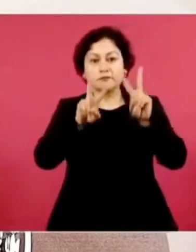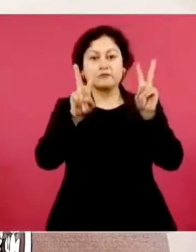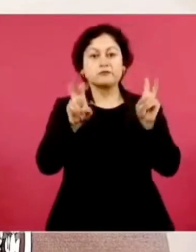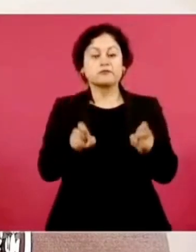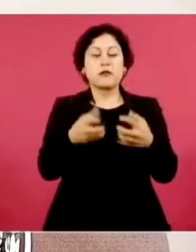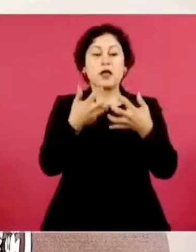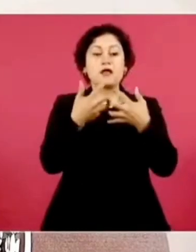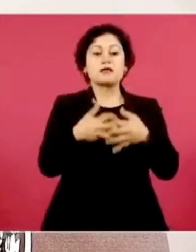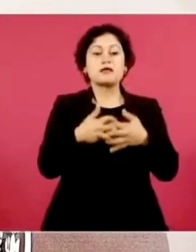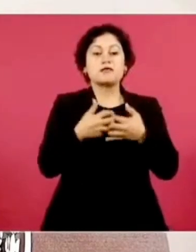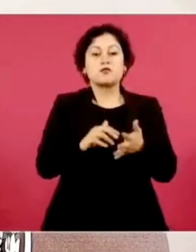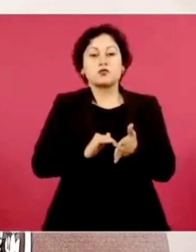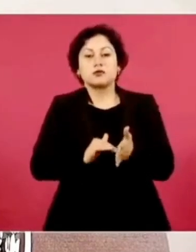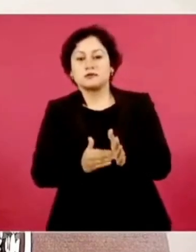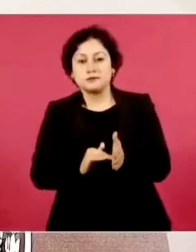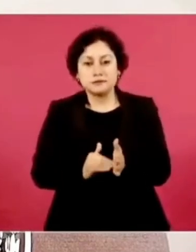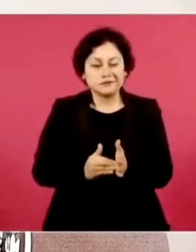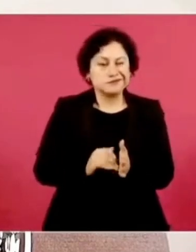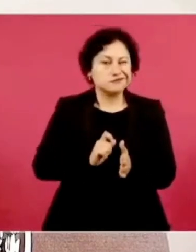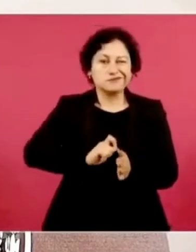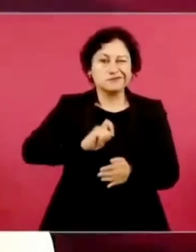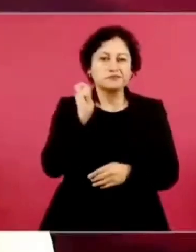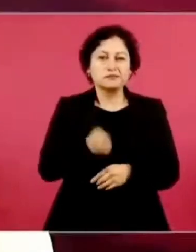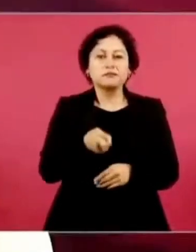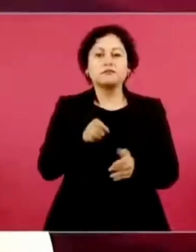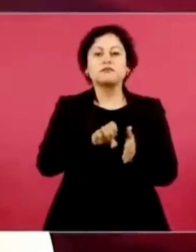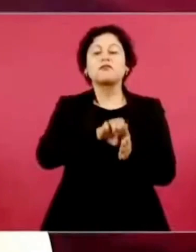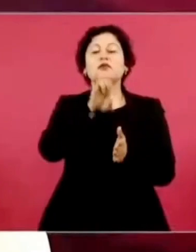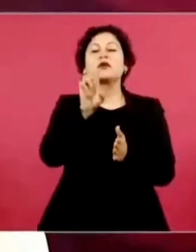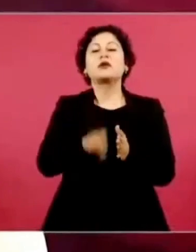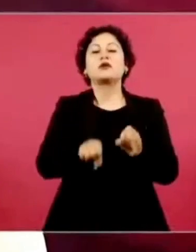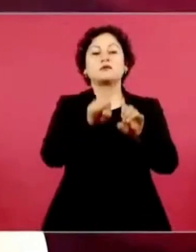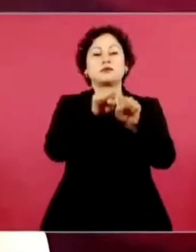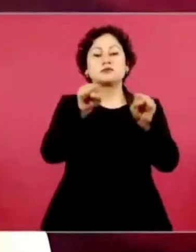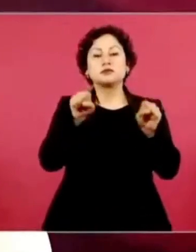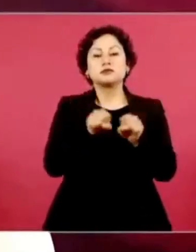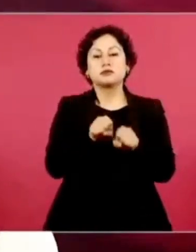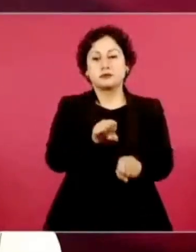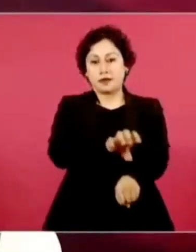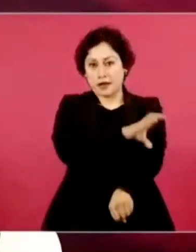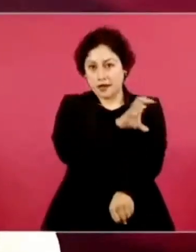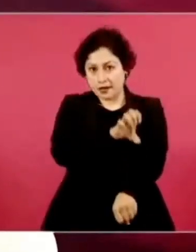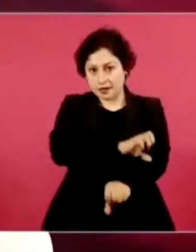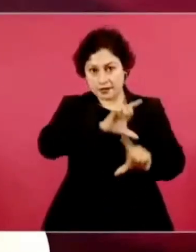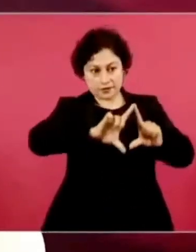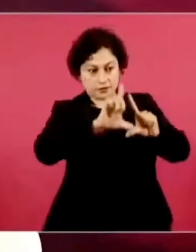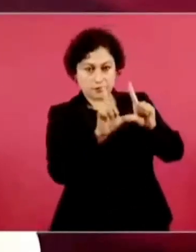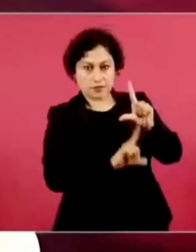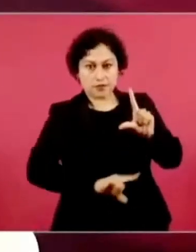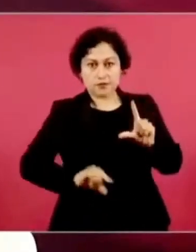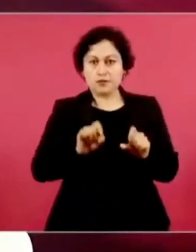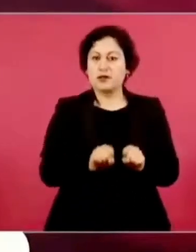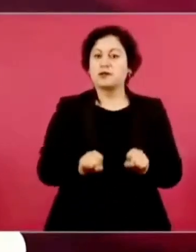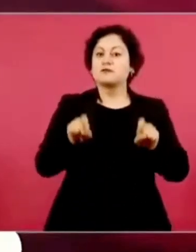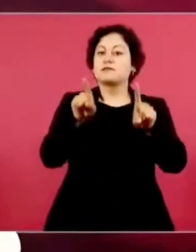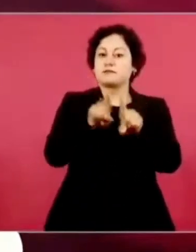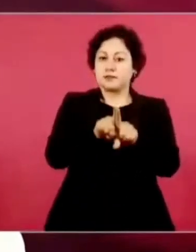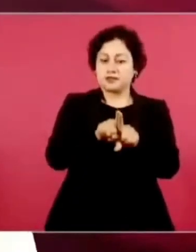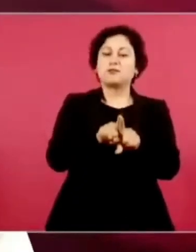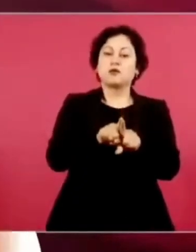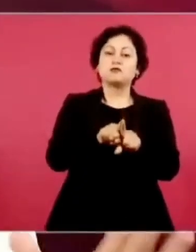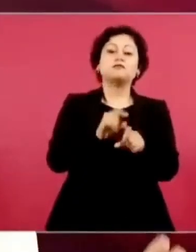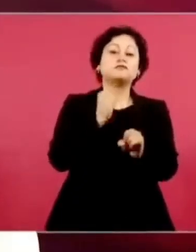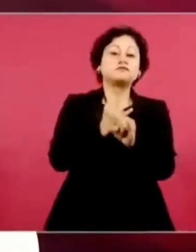estratégicas, tanto lo que tiene que ver con el sistema eléctrico nacional como también el servicio público de Internet.